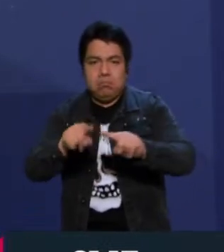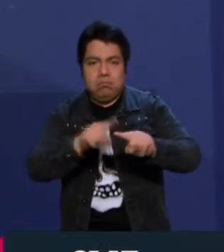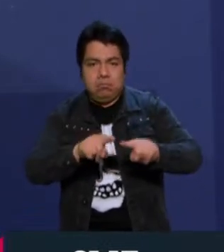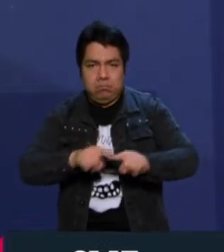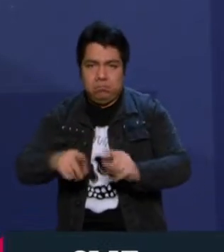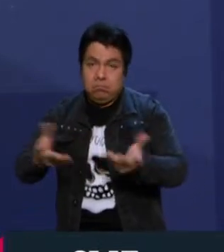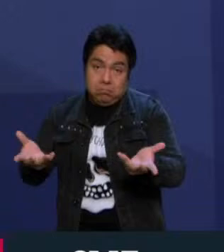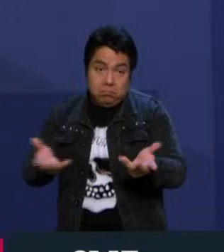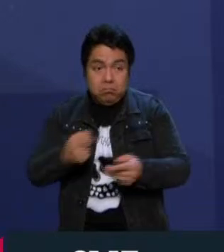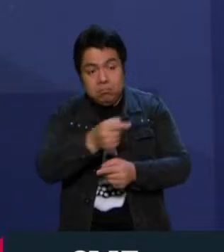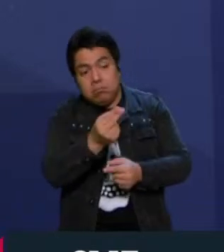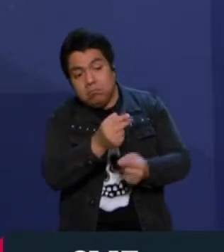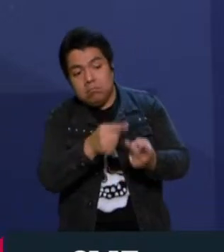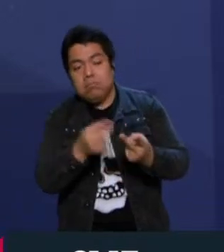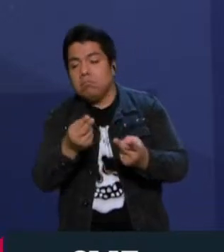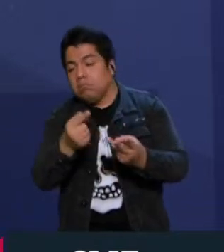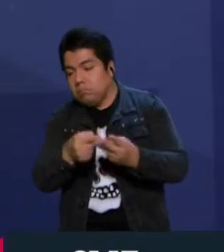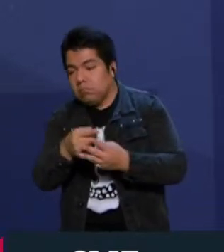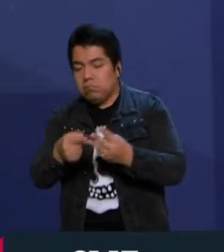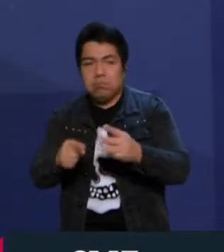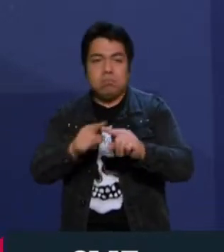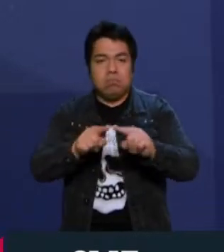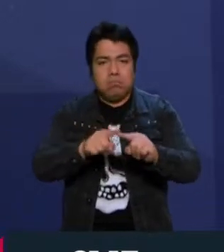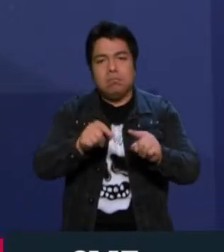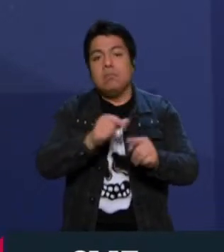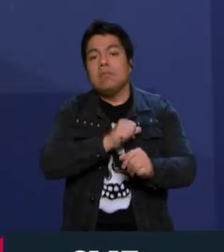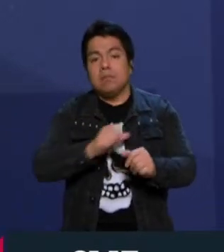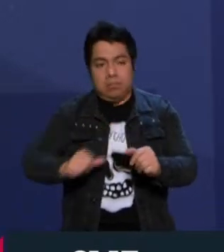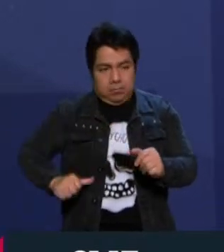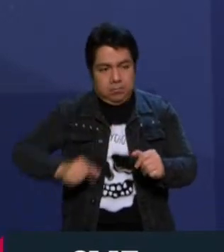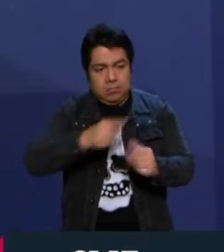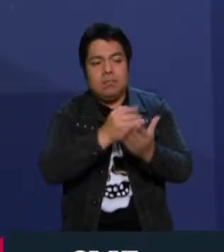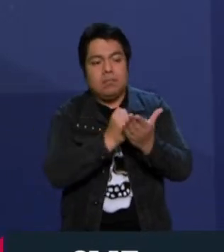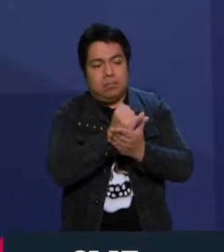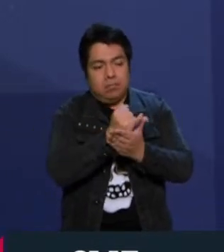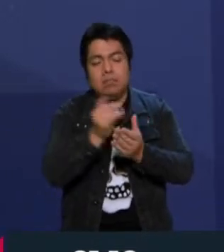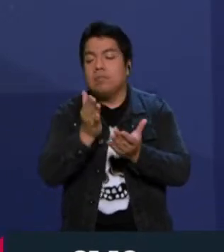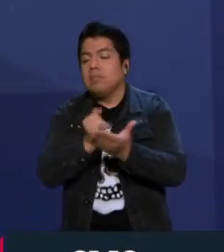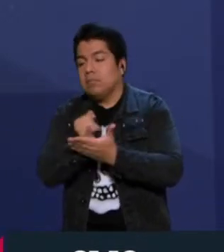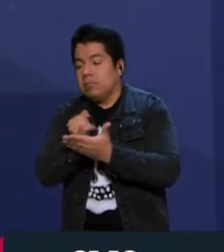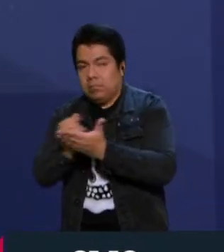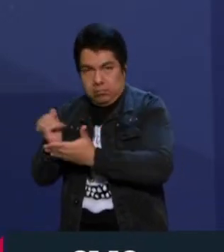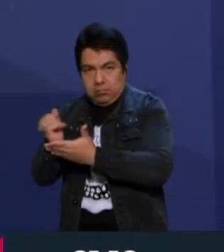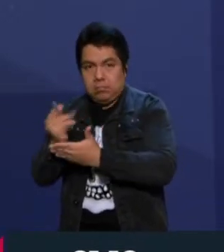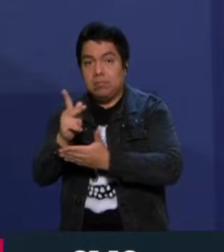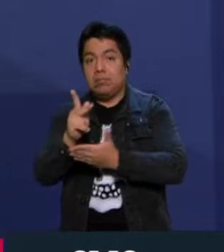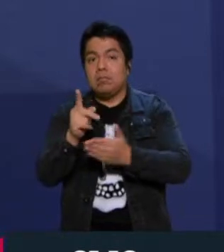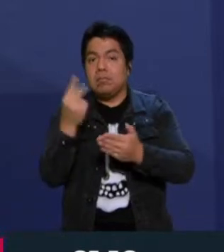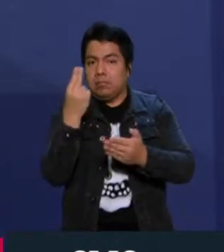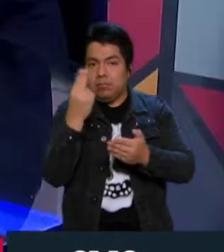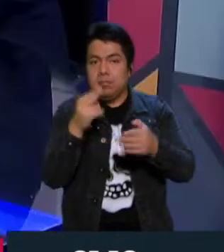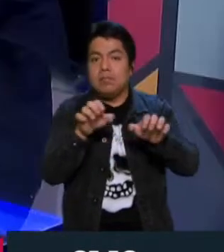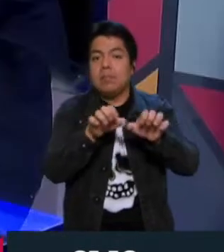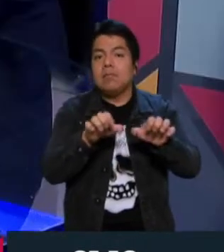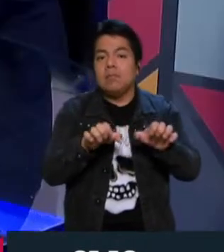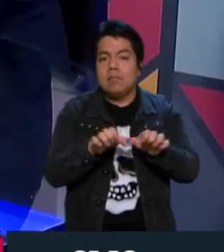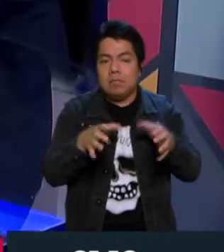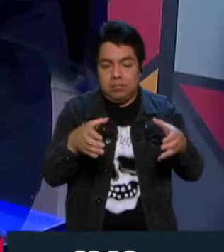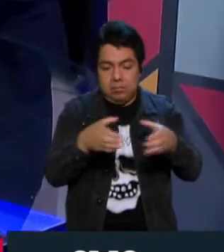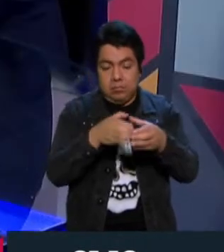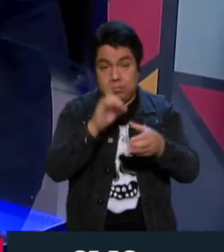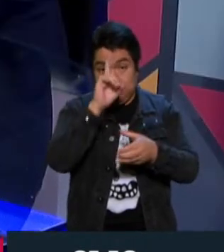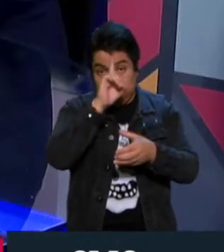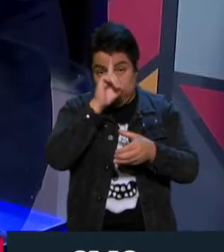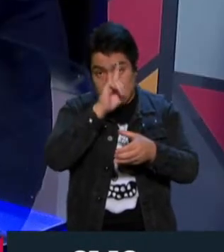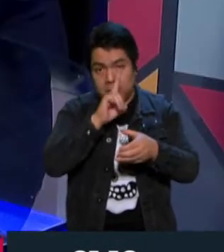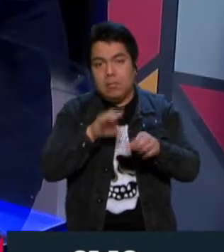que quien preside la alcaldía decide esas cosas. Y tienen que tener un consejo, eso está en la ley, pues, ¿no? Y un consejo que no